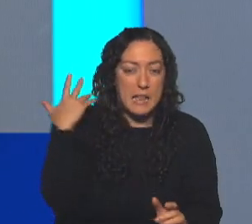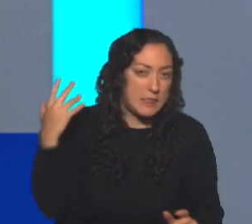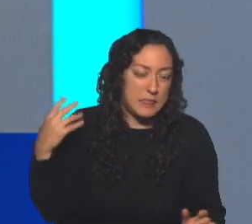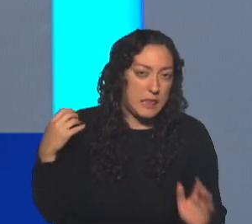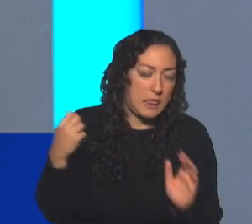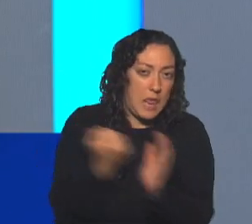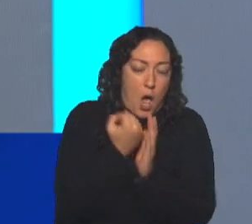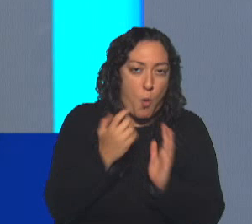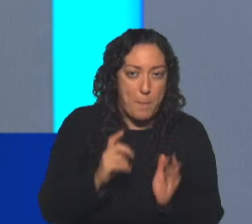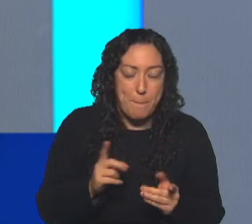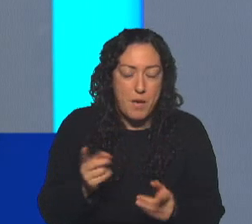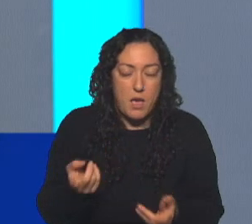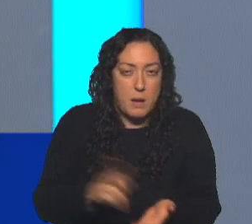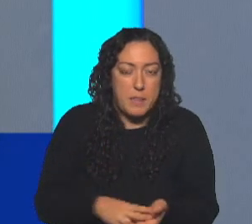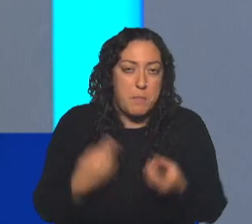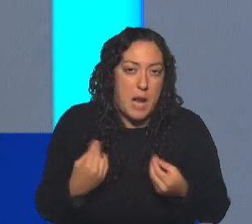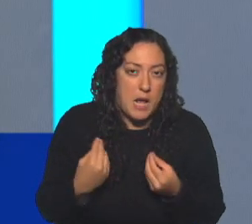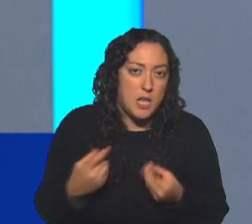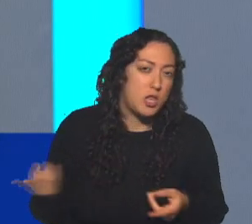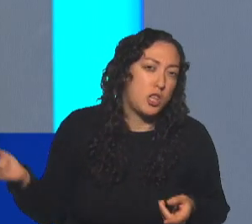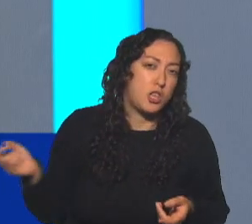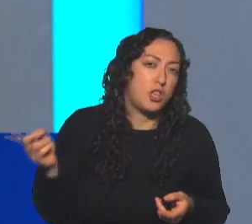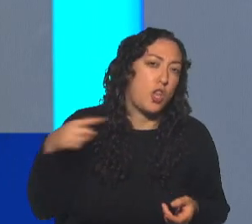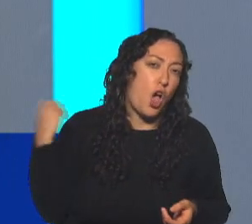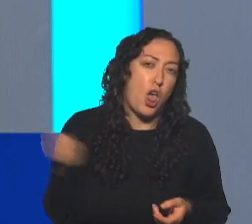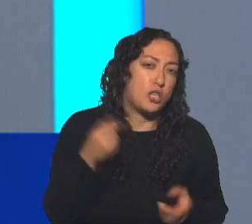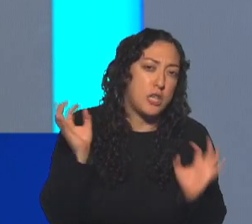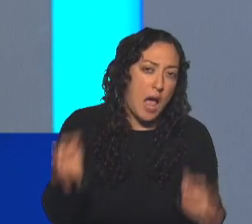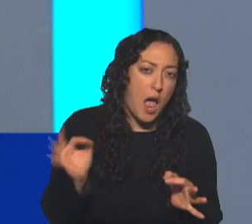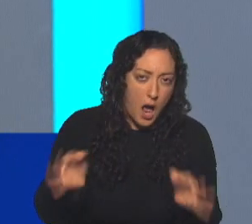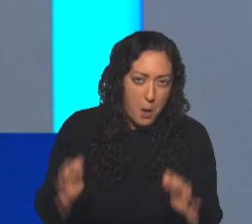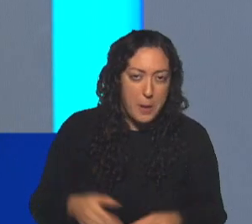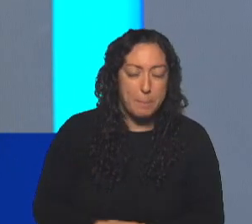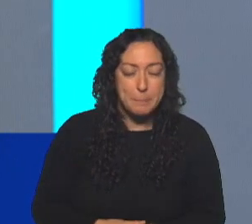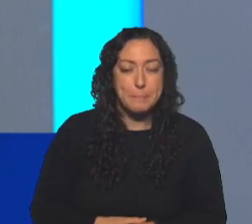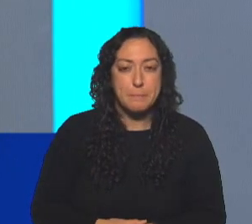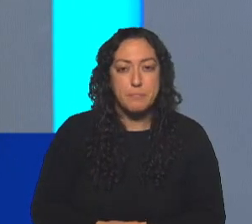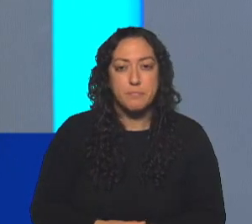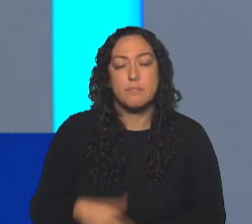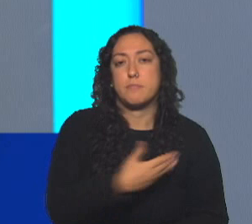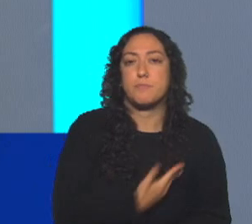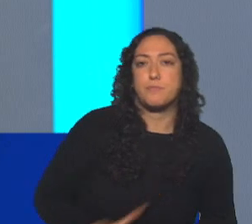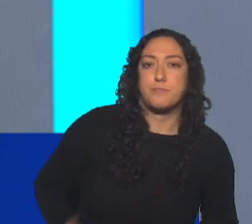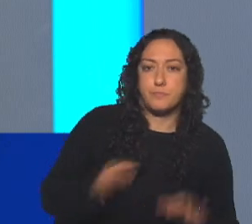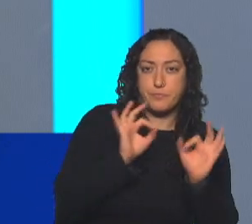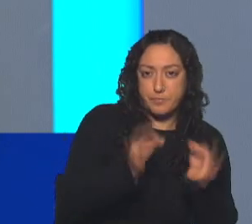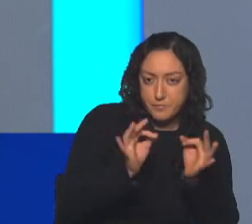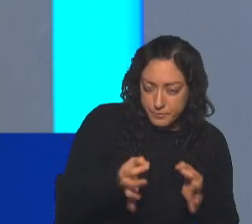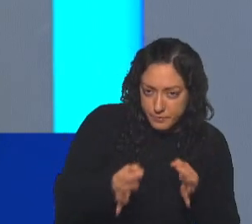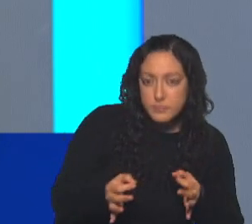traumática? Entonces yo creo que eso lo saben todos. Sí. Lo sabe el gobierno, lo saben